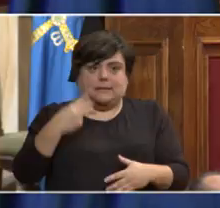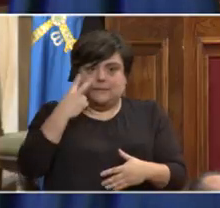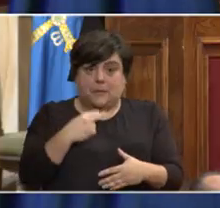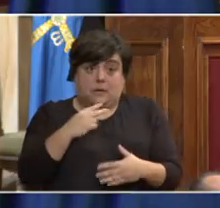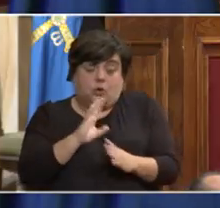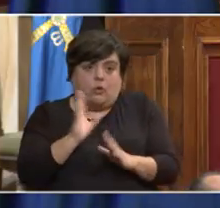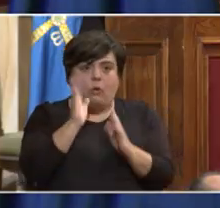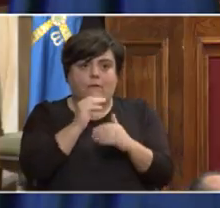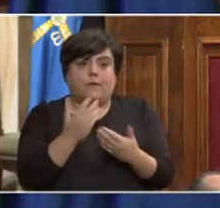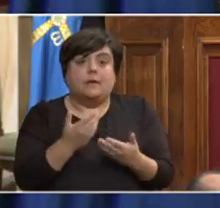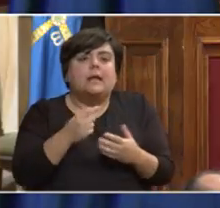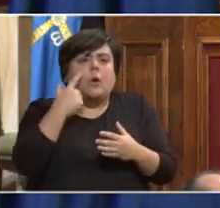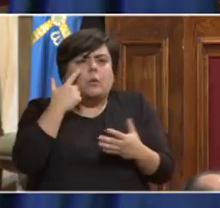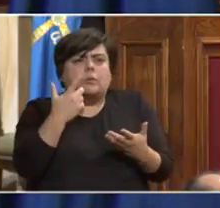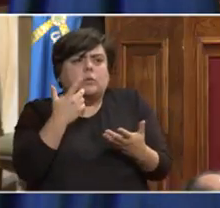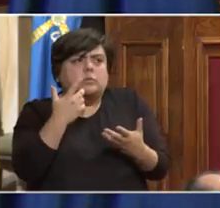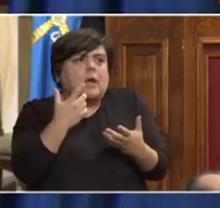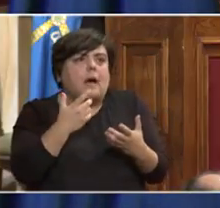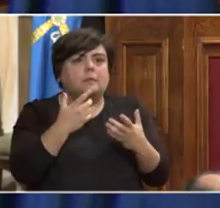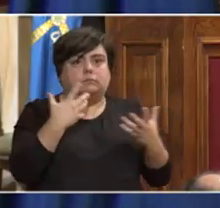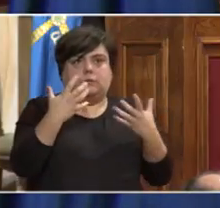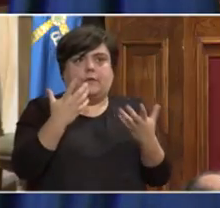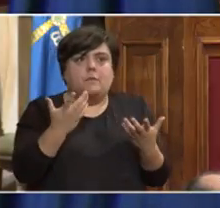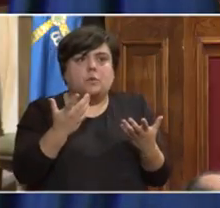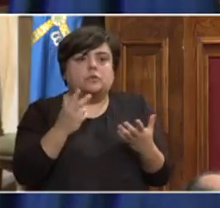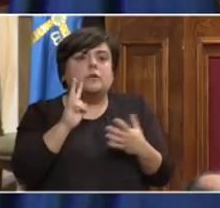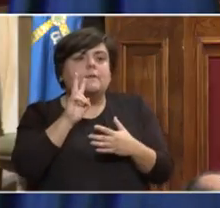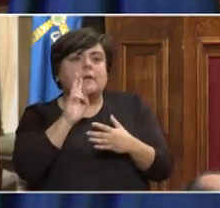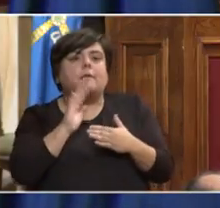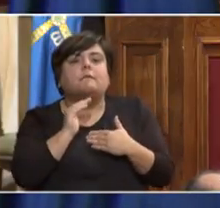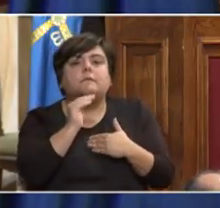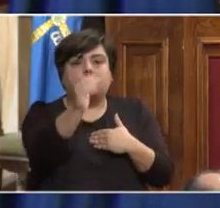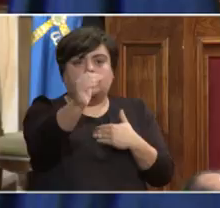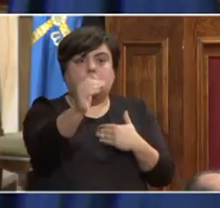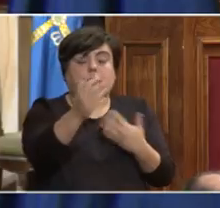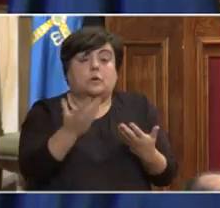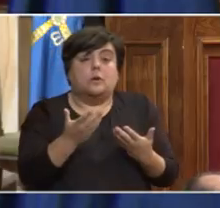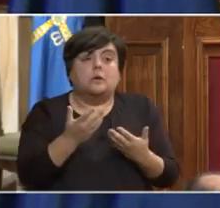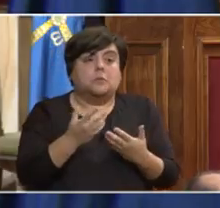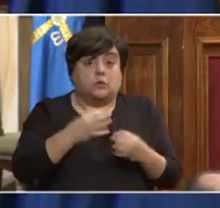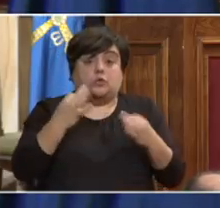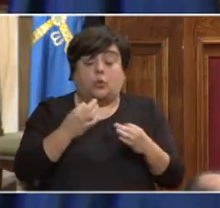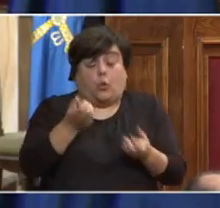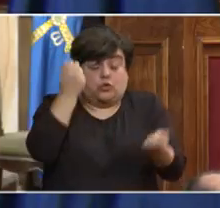Él, como autor iluminado, siempre había pretendido ver más allá, sobre todo en las